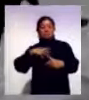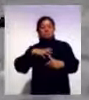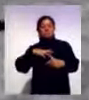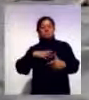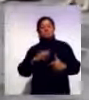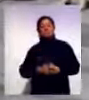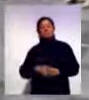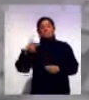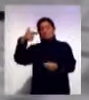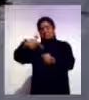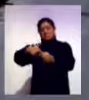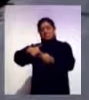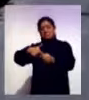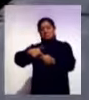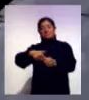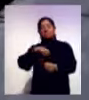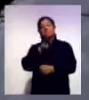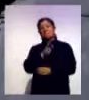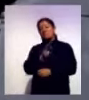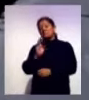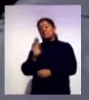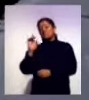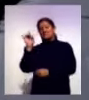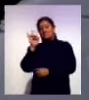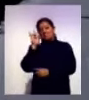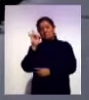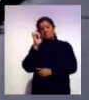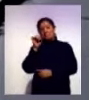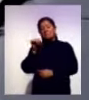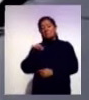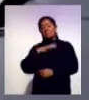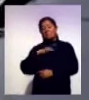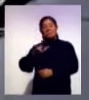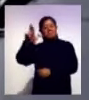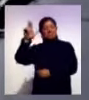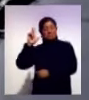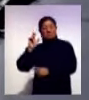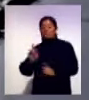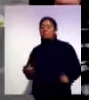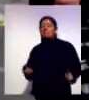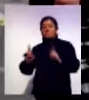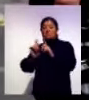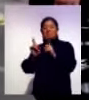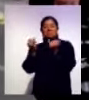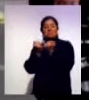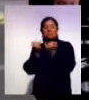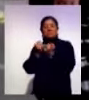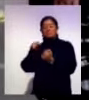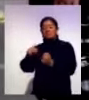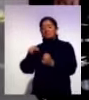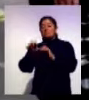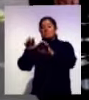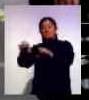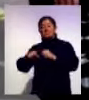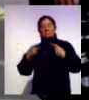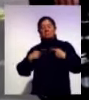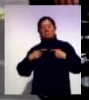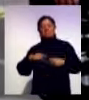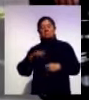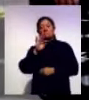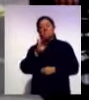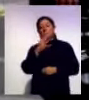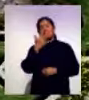yacimientos petrolíferos Fiscales Bolivianos, lugar donde el martes hubo un enfrentamiento para sacar de esas instalaciones 45